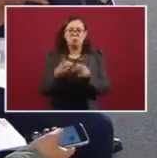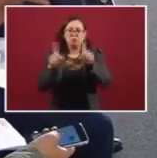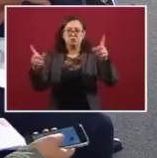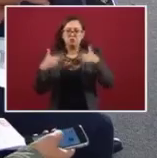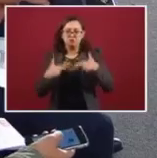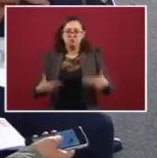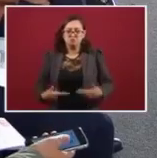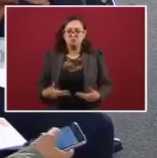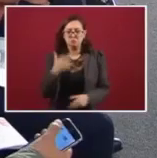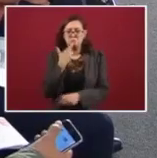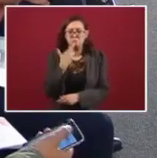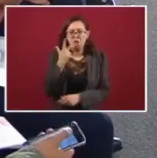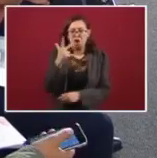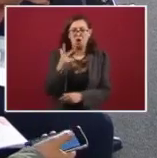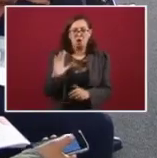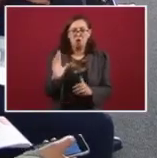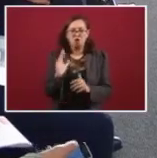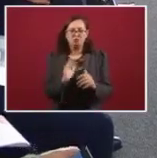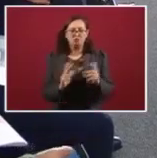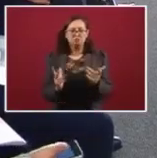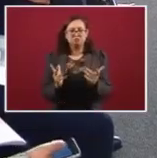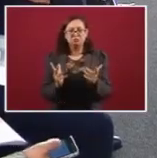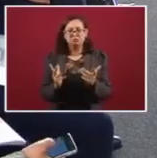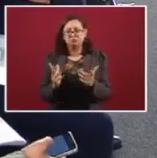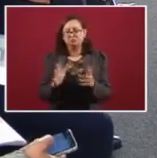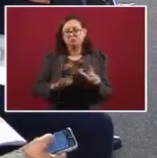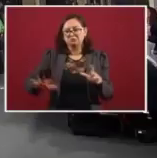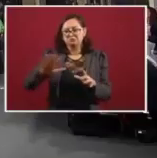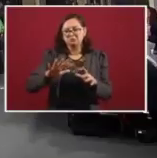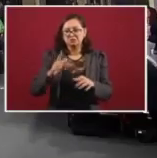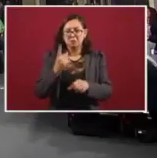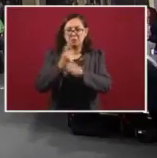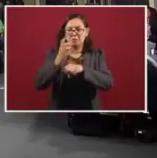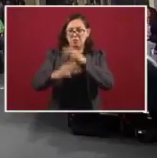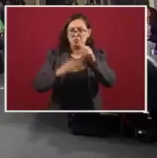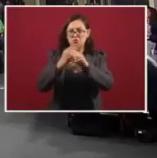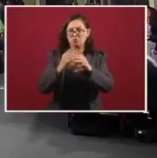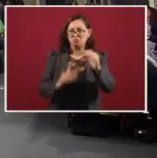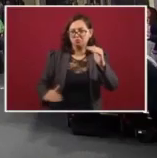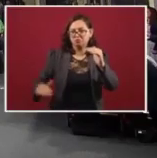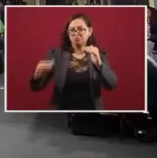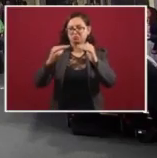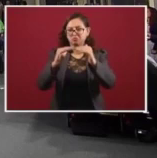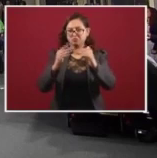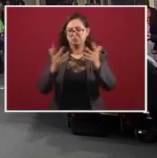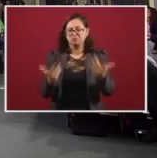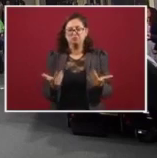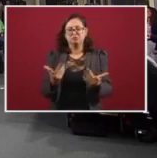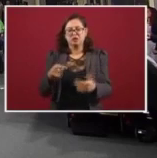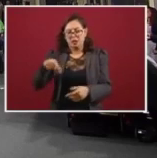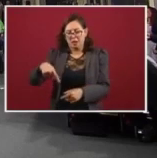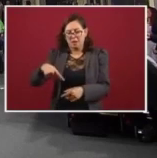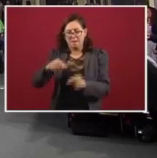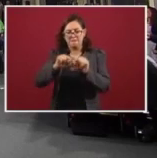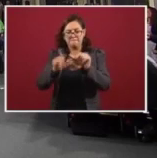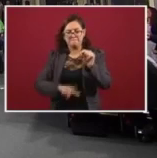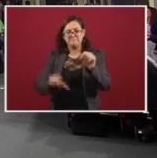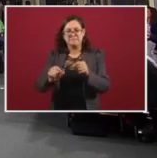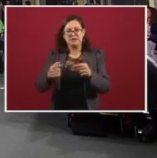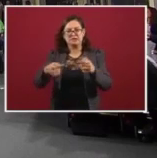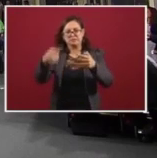humano alto, es decir, una clasificación parecida a lo que antes se consideraba el primer mundo. México, como les decía, está en el lugar